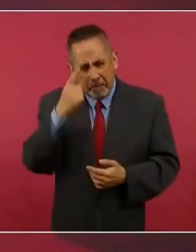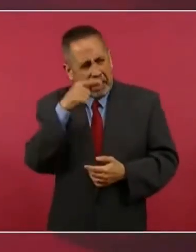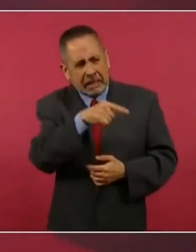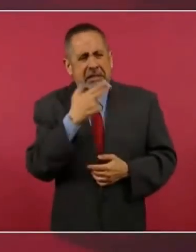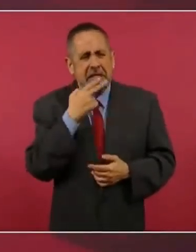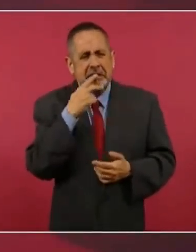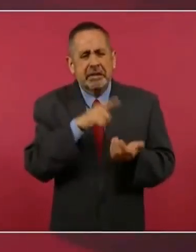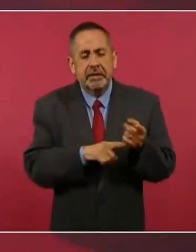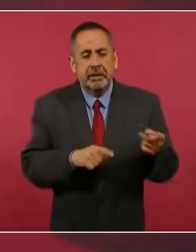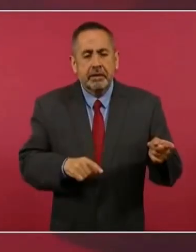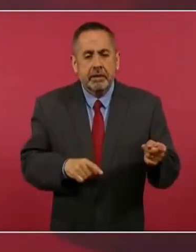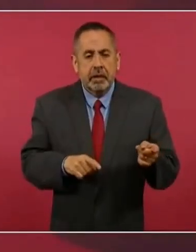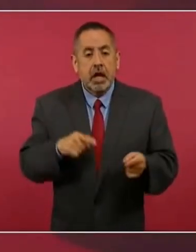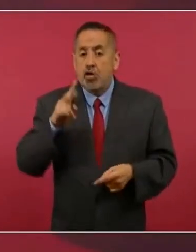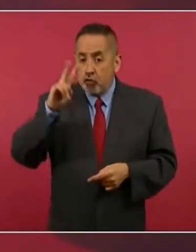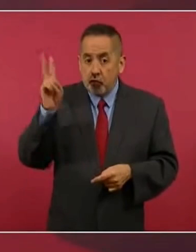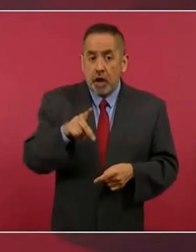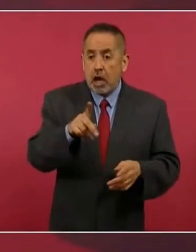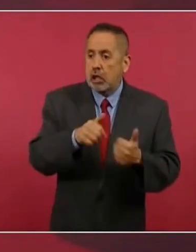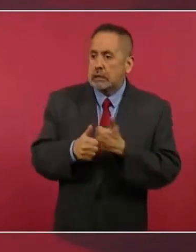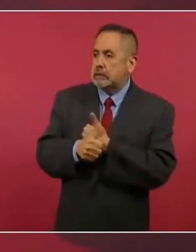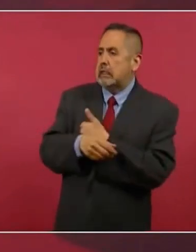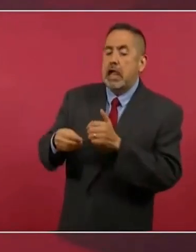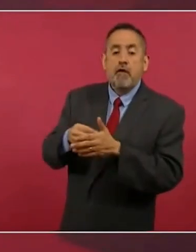aparato? Para ocultar información.